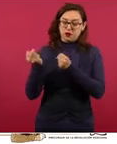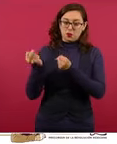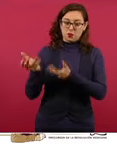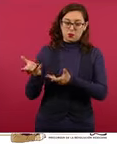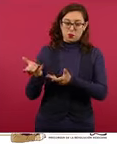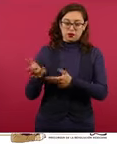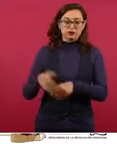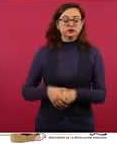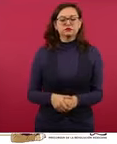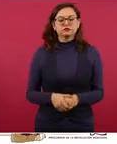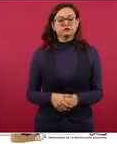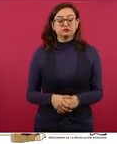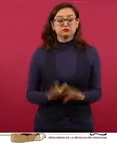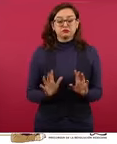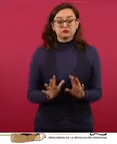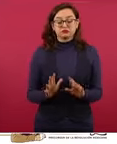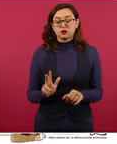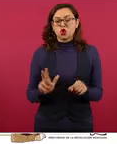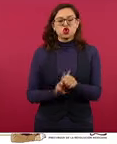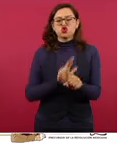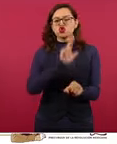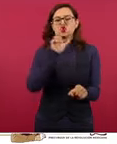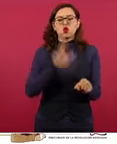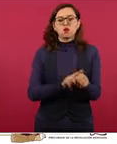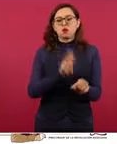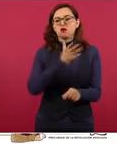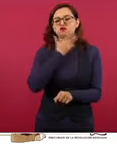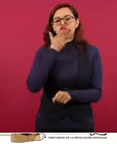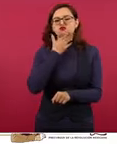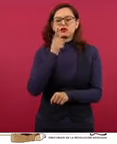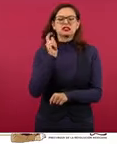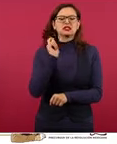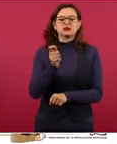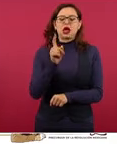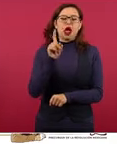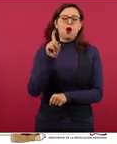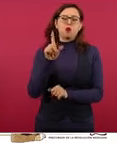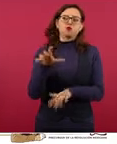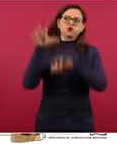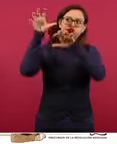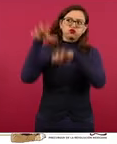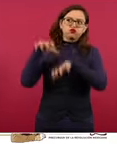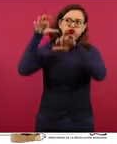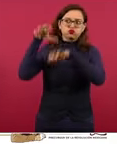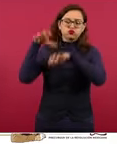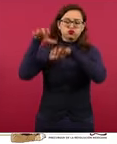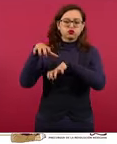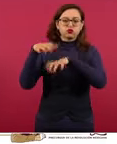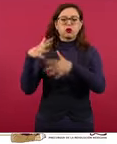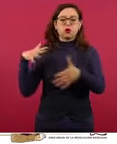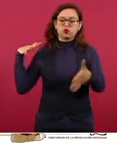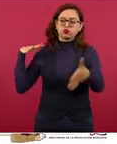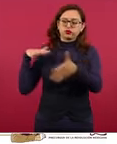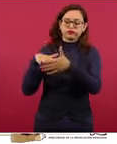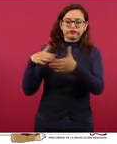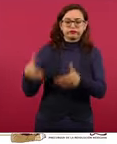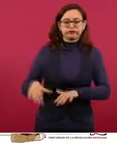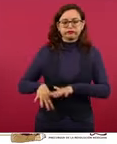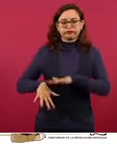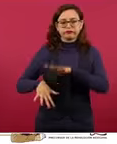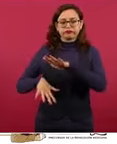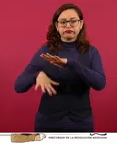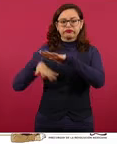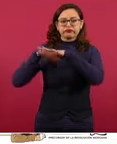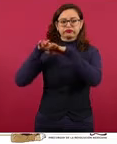condiciones normales las fuentes superficiales presas aportan el cuchillo cuatro mil setecientos ochenta